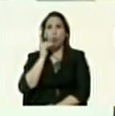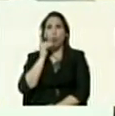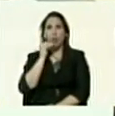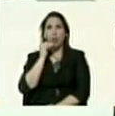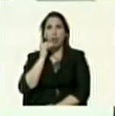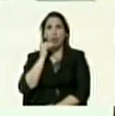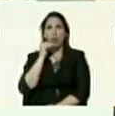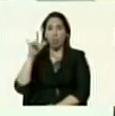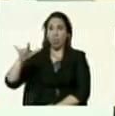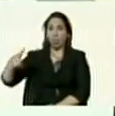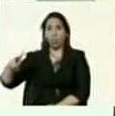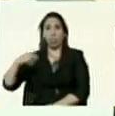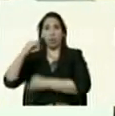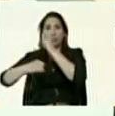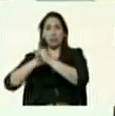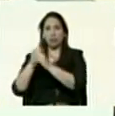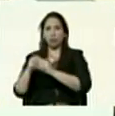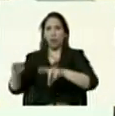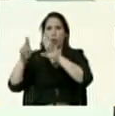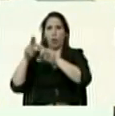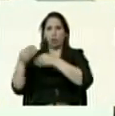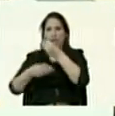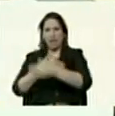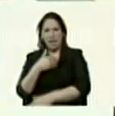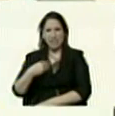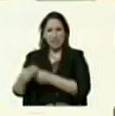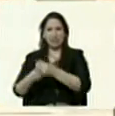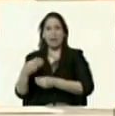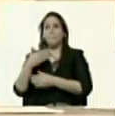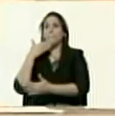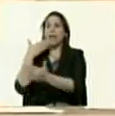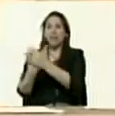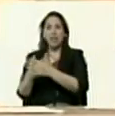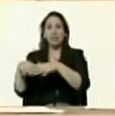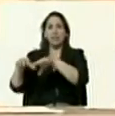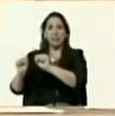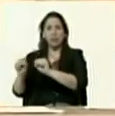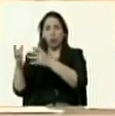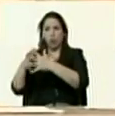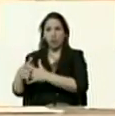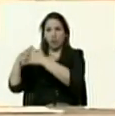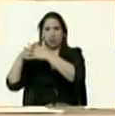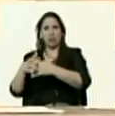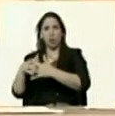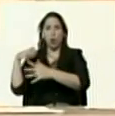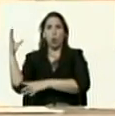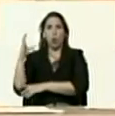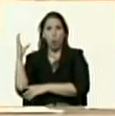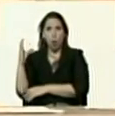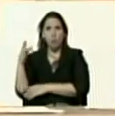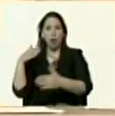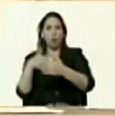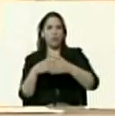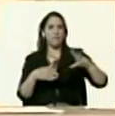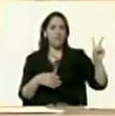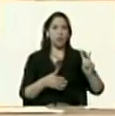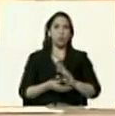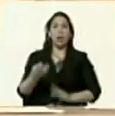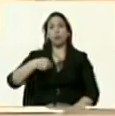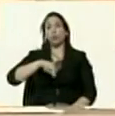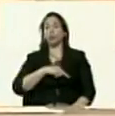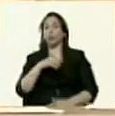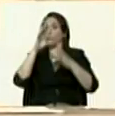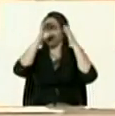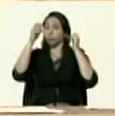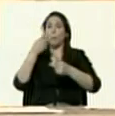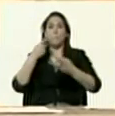internacional que quería montar en la ONU, pedir una intervención gringa de Venezuela desde Colombia, nosotros diplomática